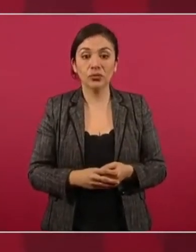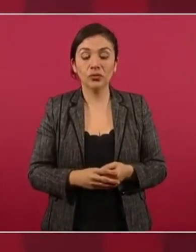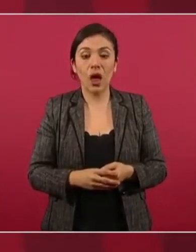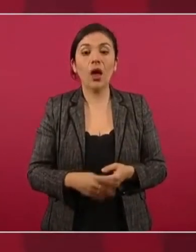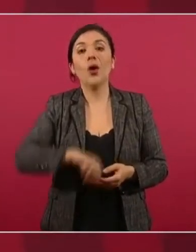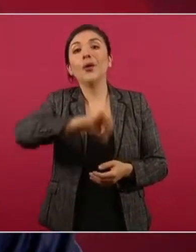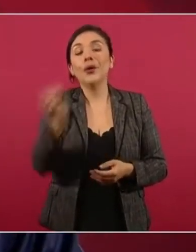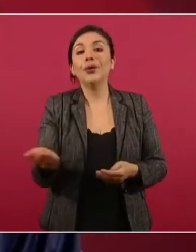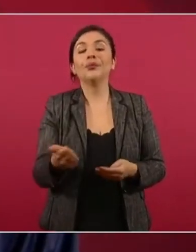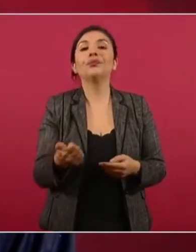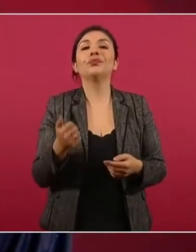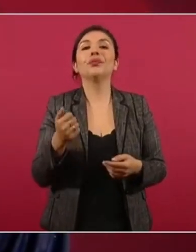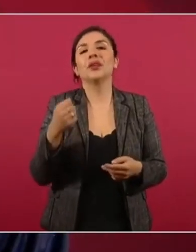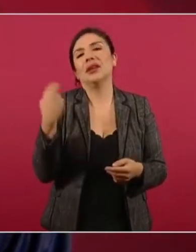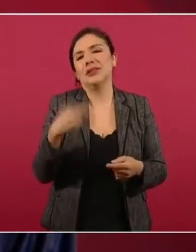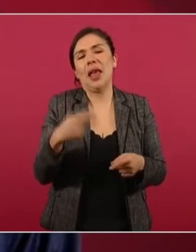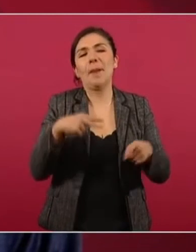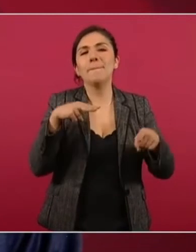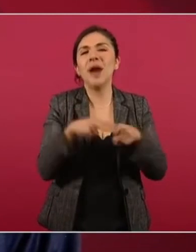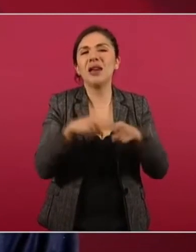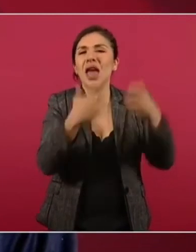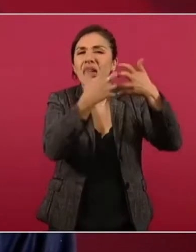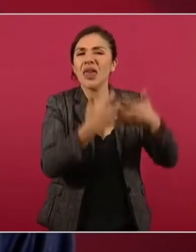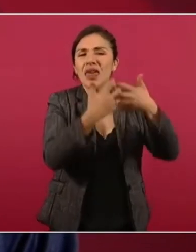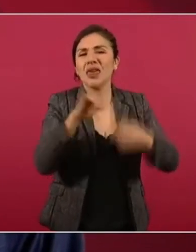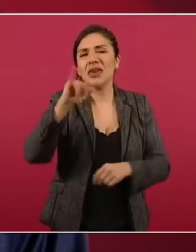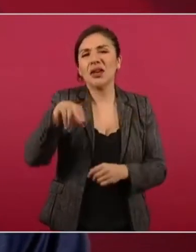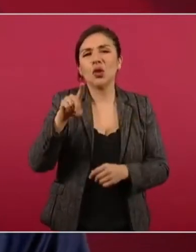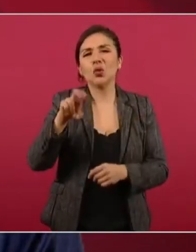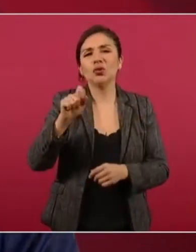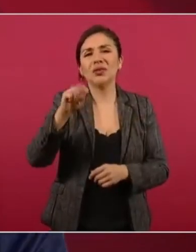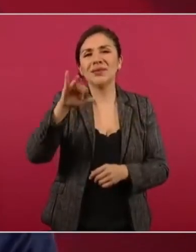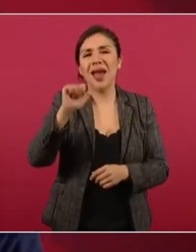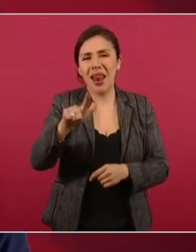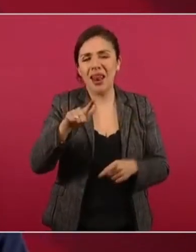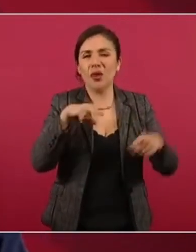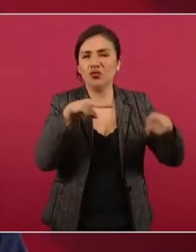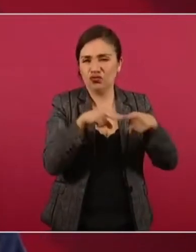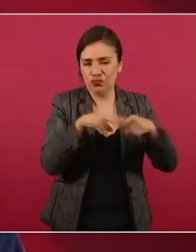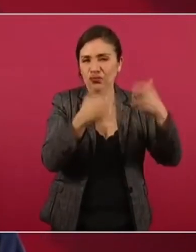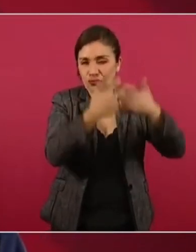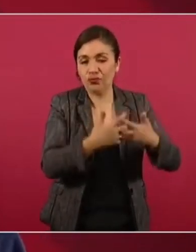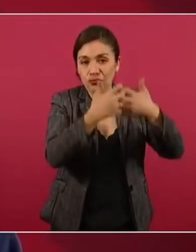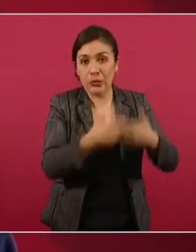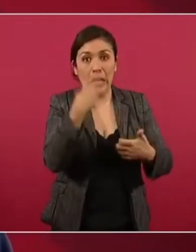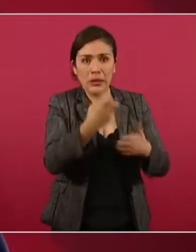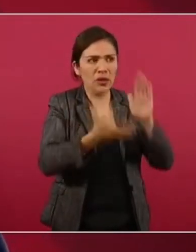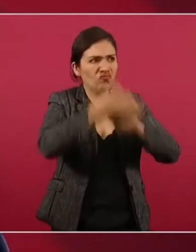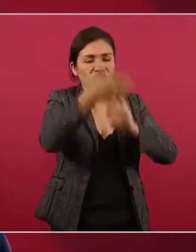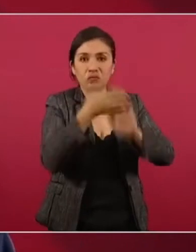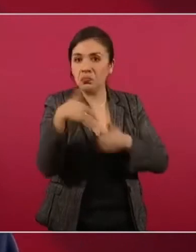los parques industriales que se están ya